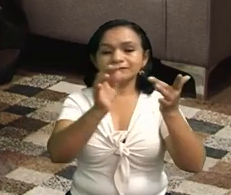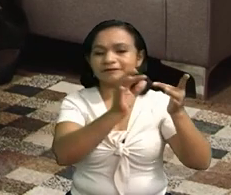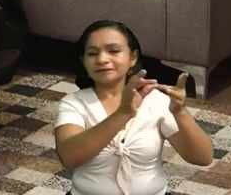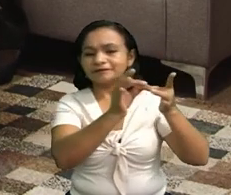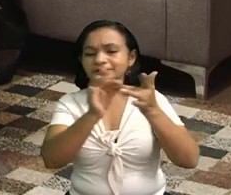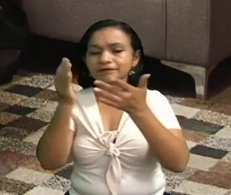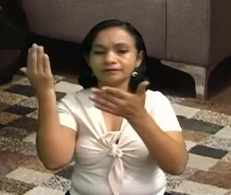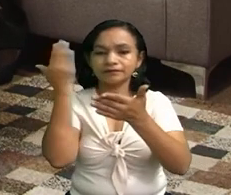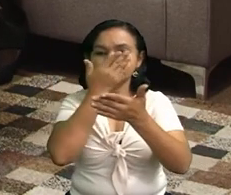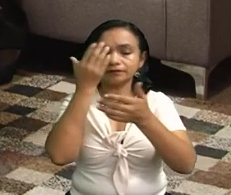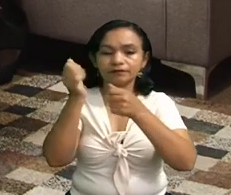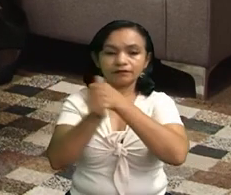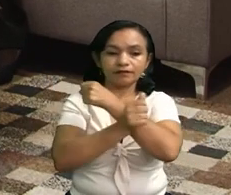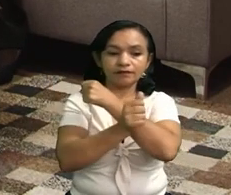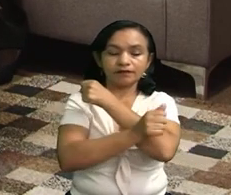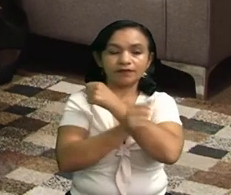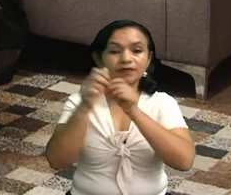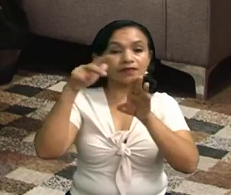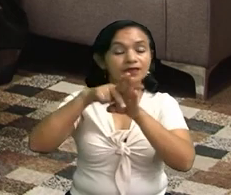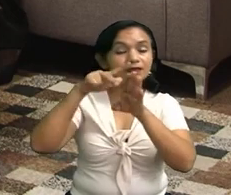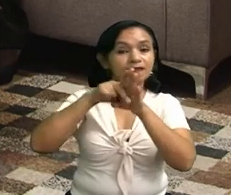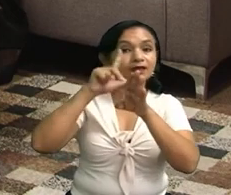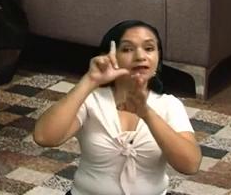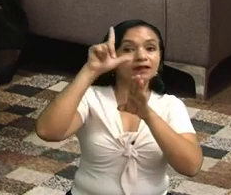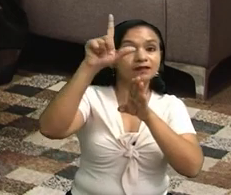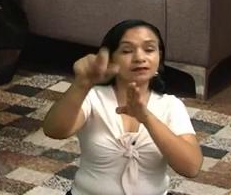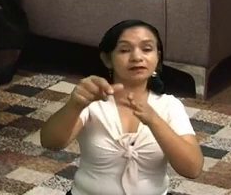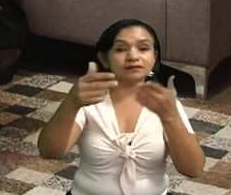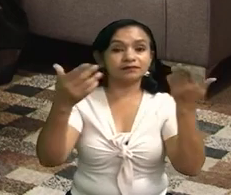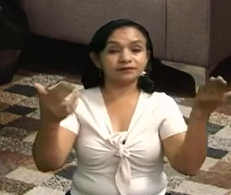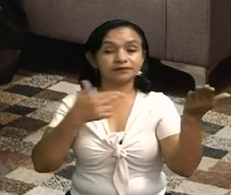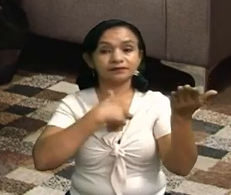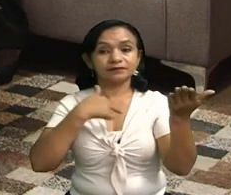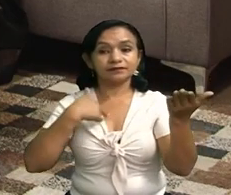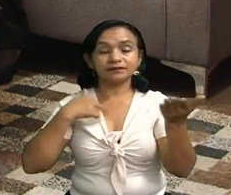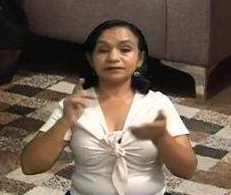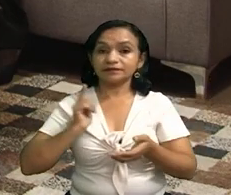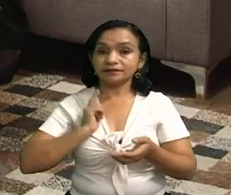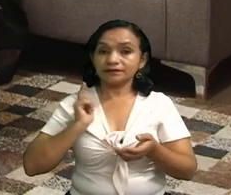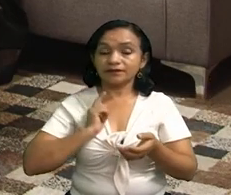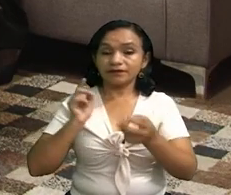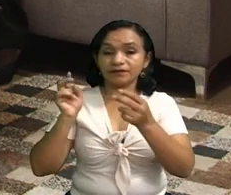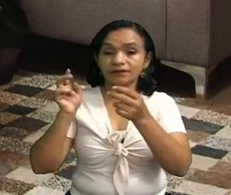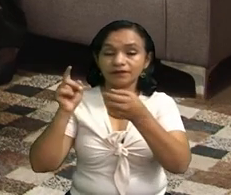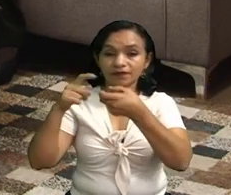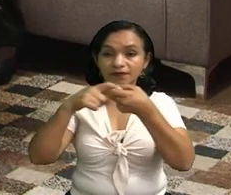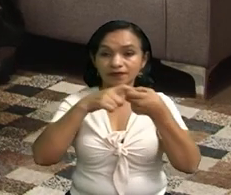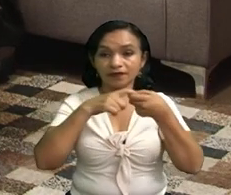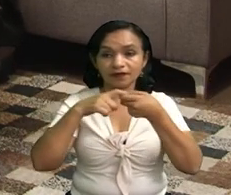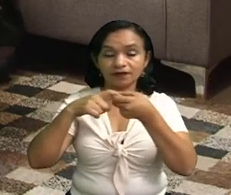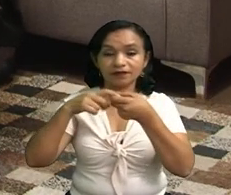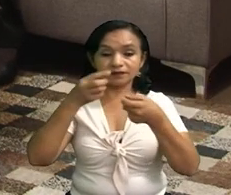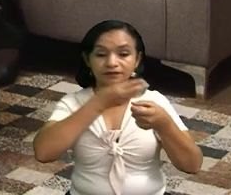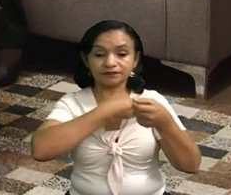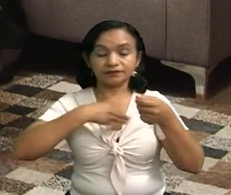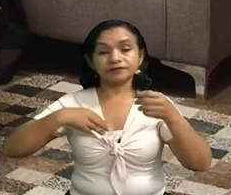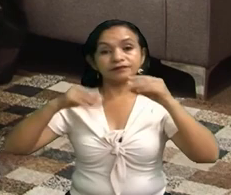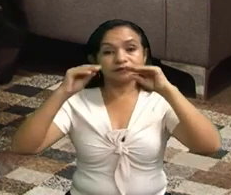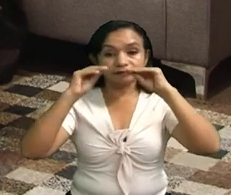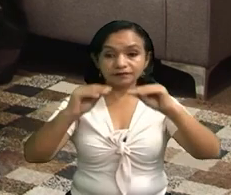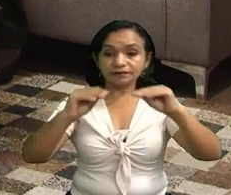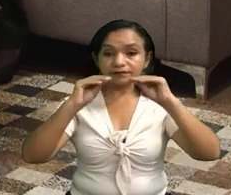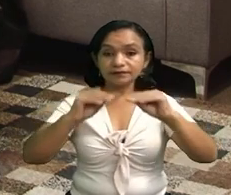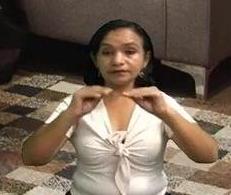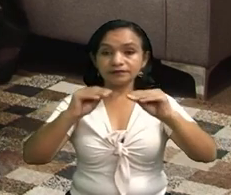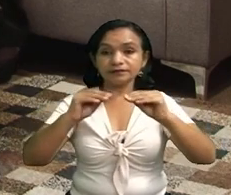académica de la secundaria en el campo. Okay. Esto ya lo tenemos en coordinado con el Ministerio de Educación.